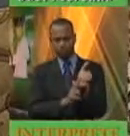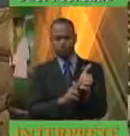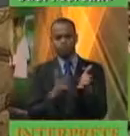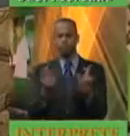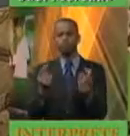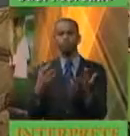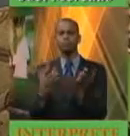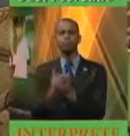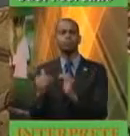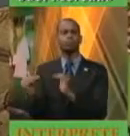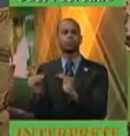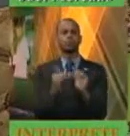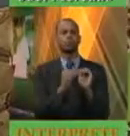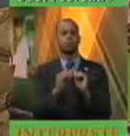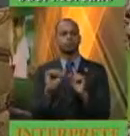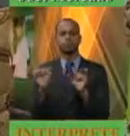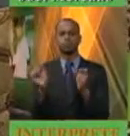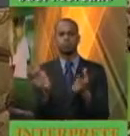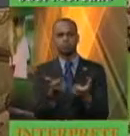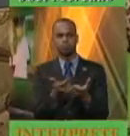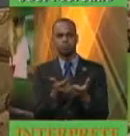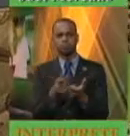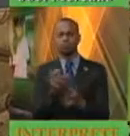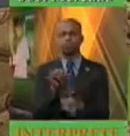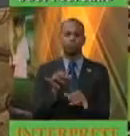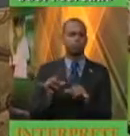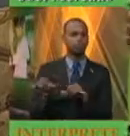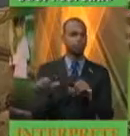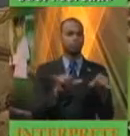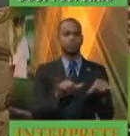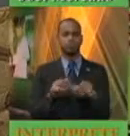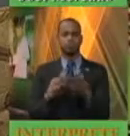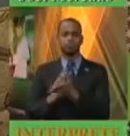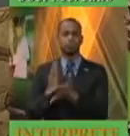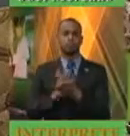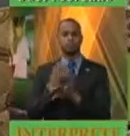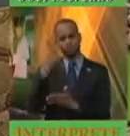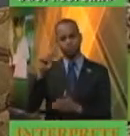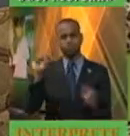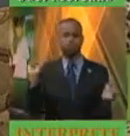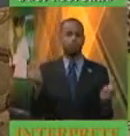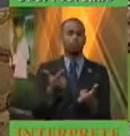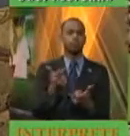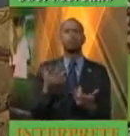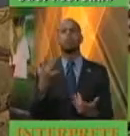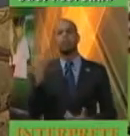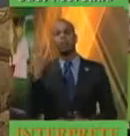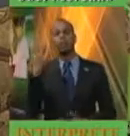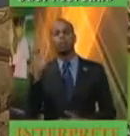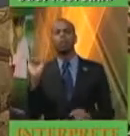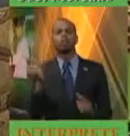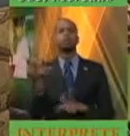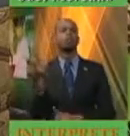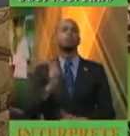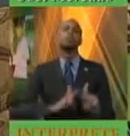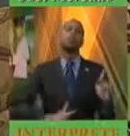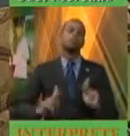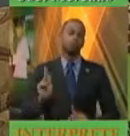equiparar oportunidades para todos, igualdad de derechos para todos, porque todos somos